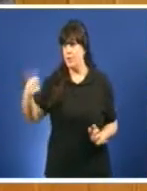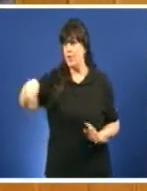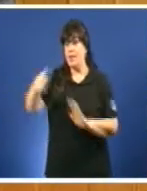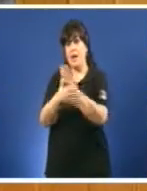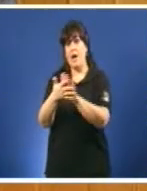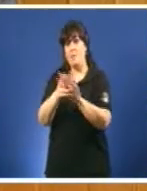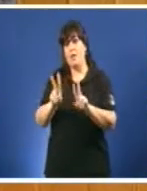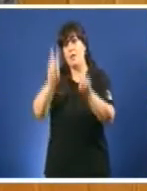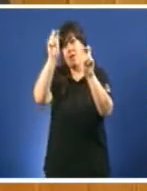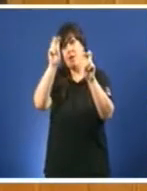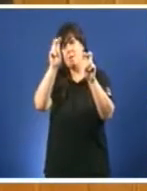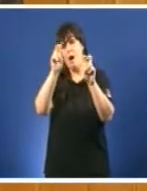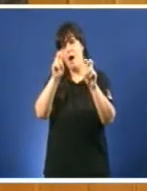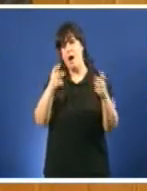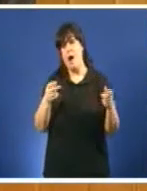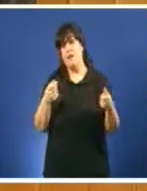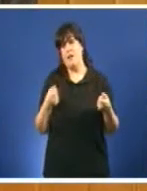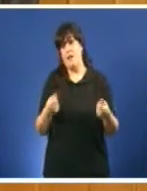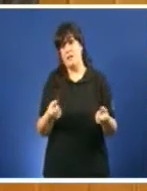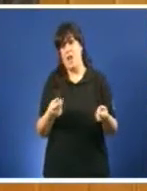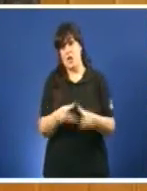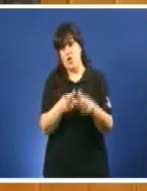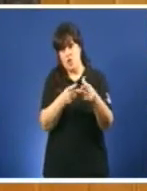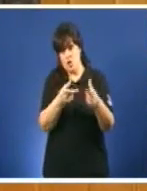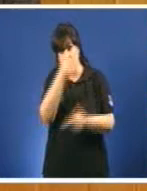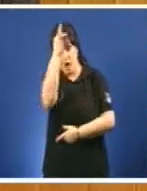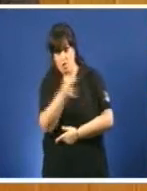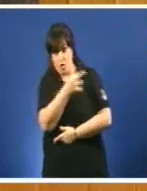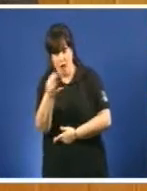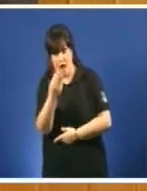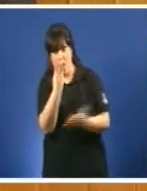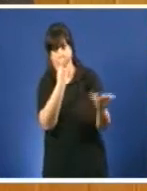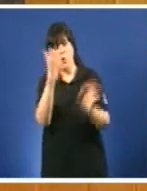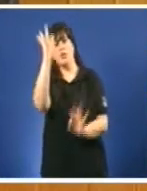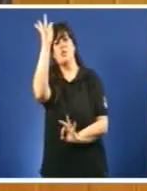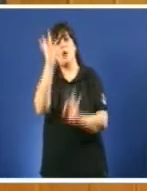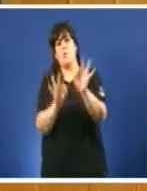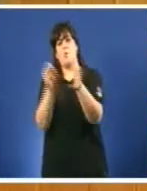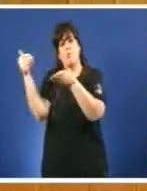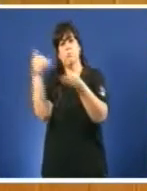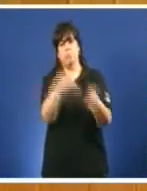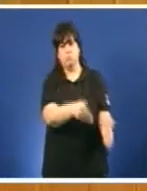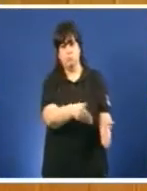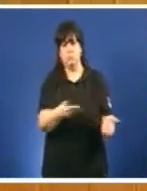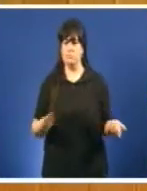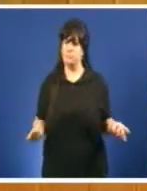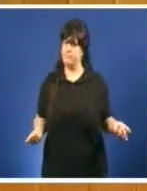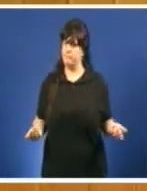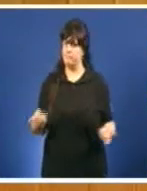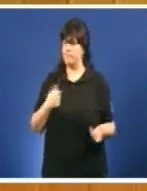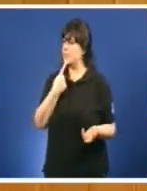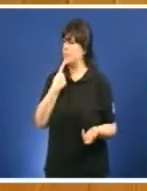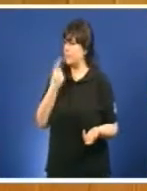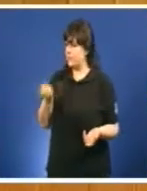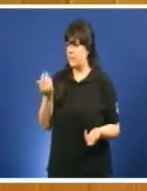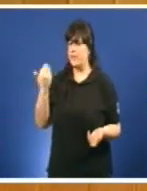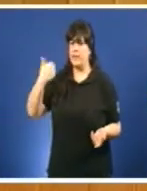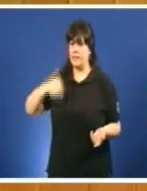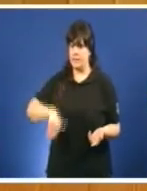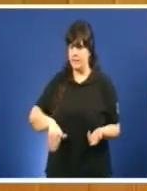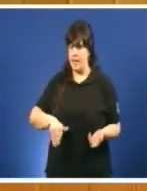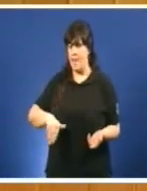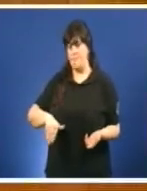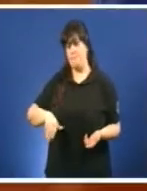80% do gasto total. Como xa lle teño dito, hai pequenas mentiras,